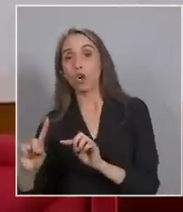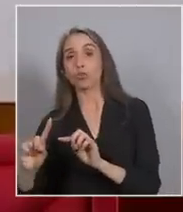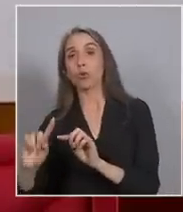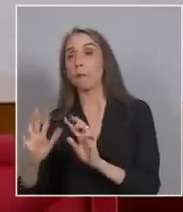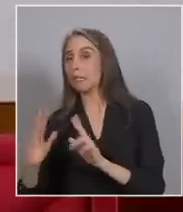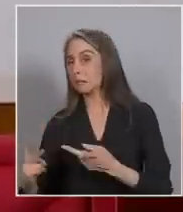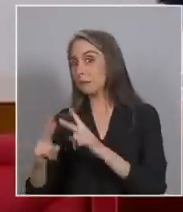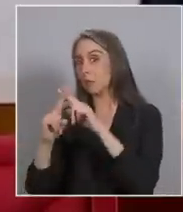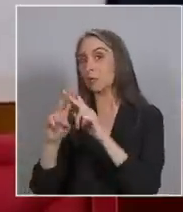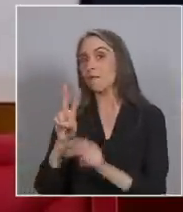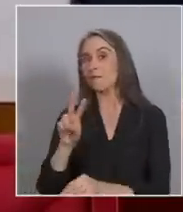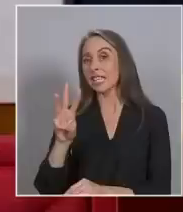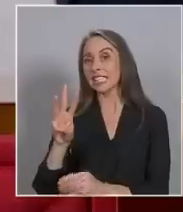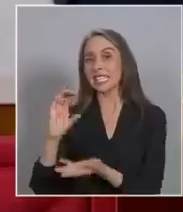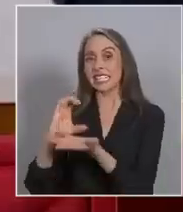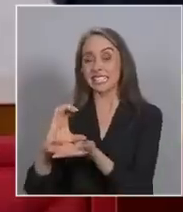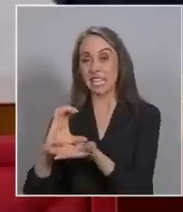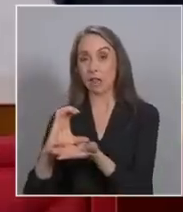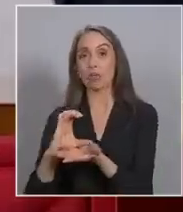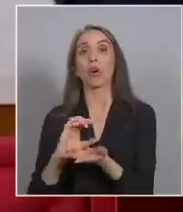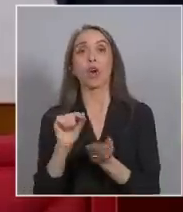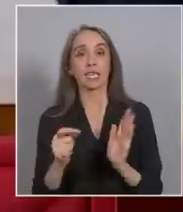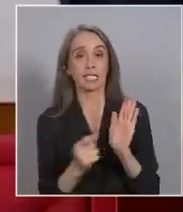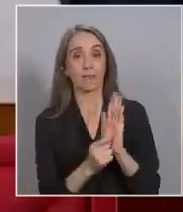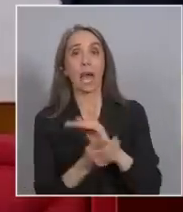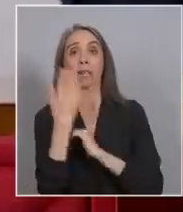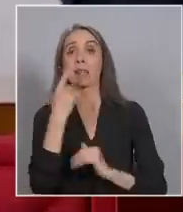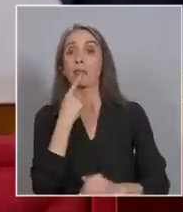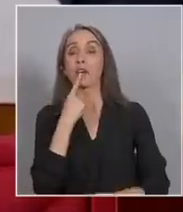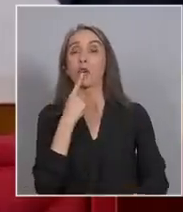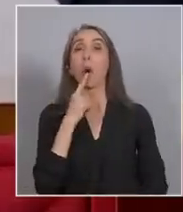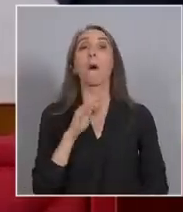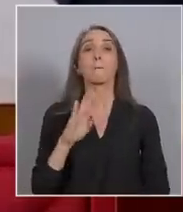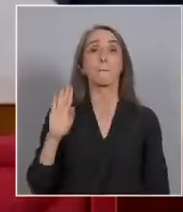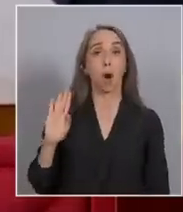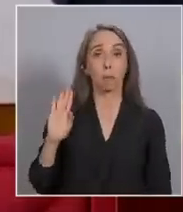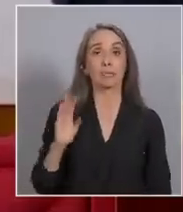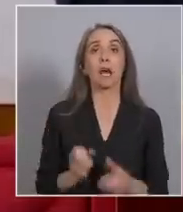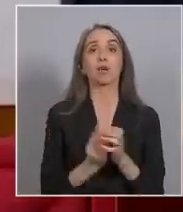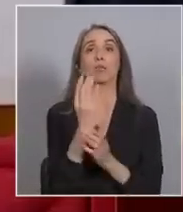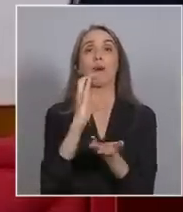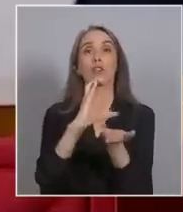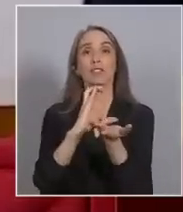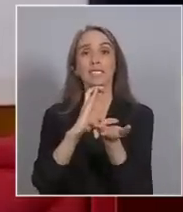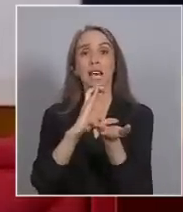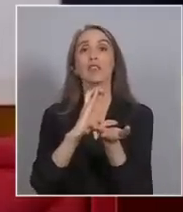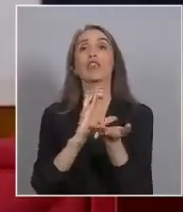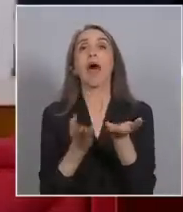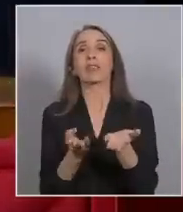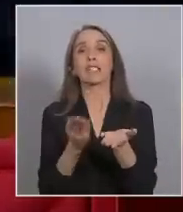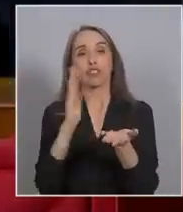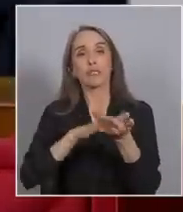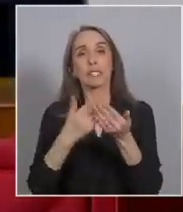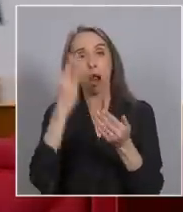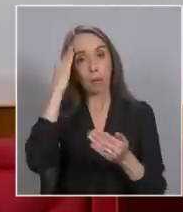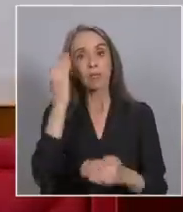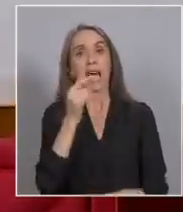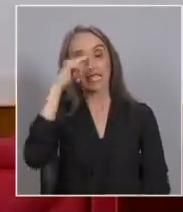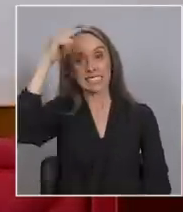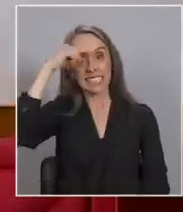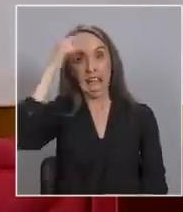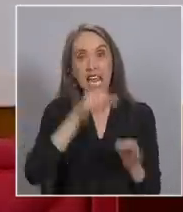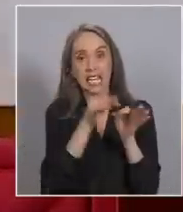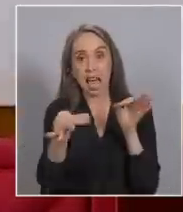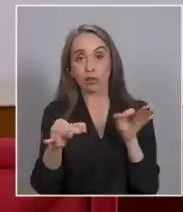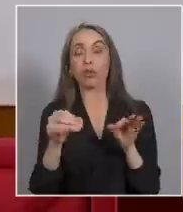23. A la fecha, y tal como prometimos, ya se encuentra en funcionamiento el nuevo centro en San Antonio y este 2023